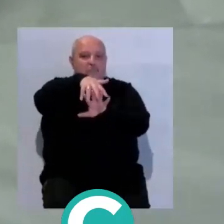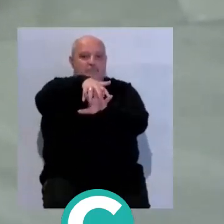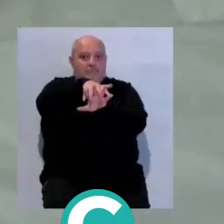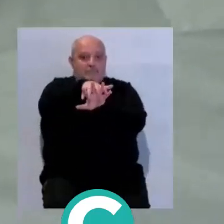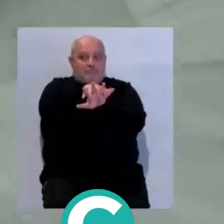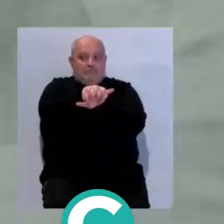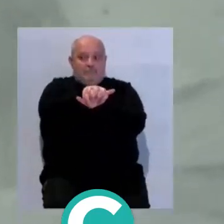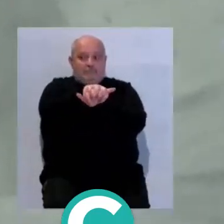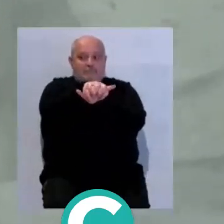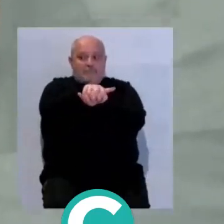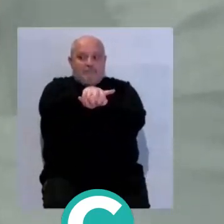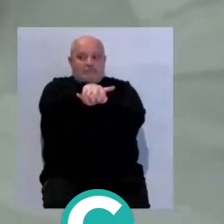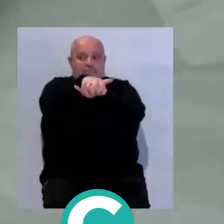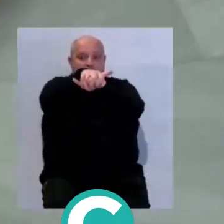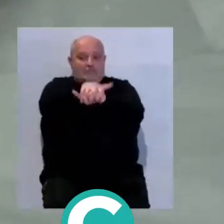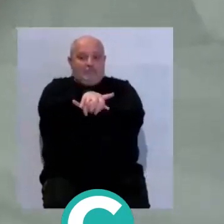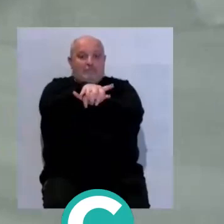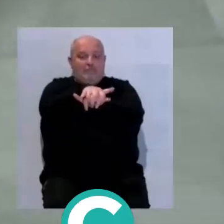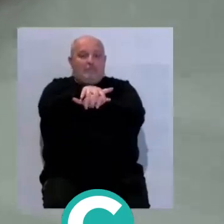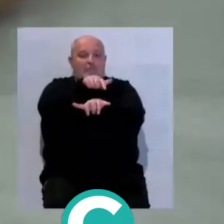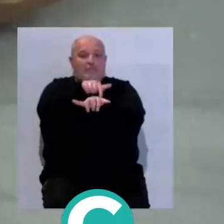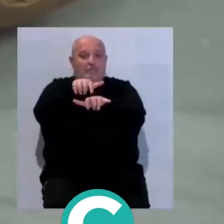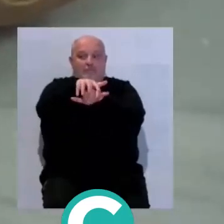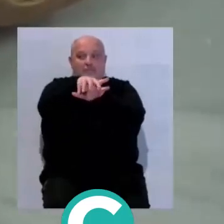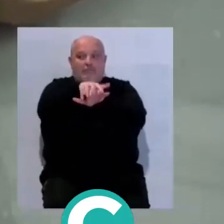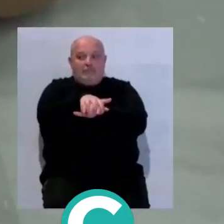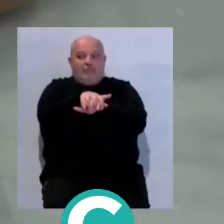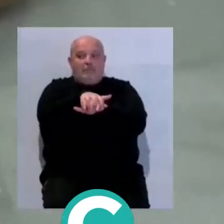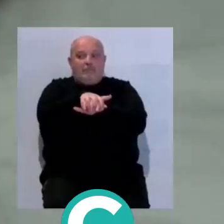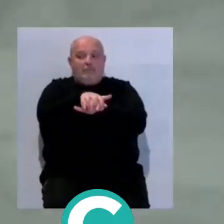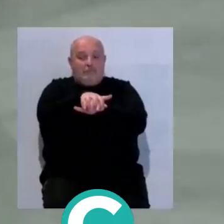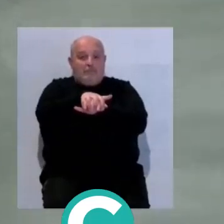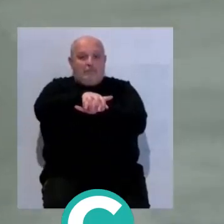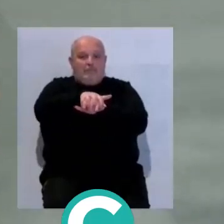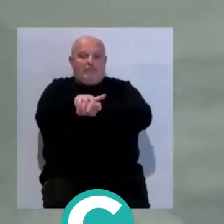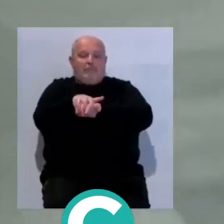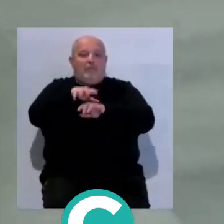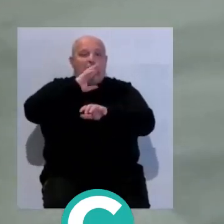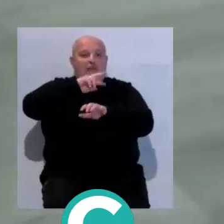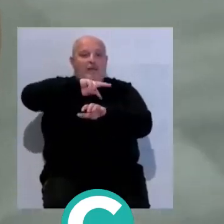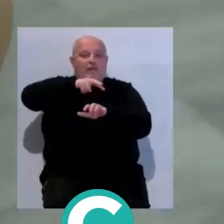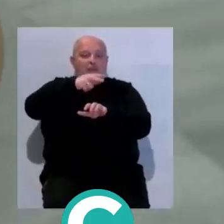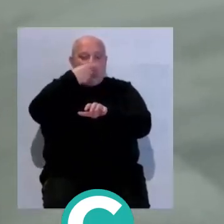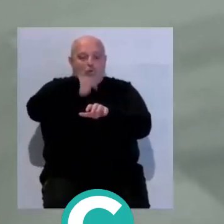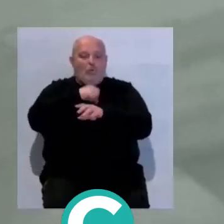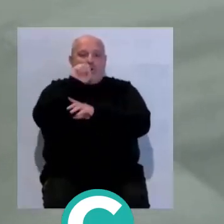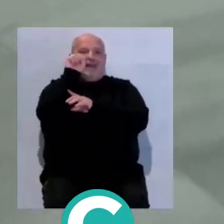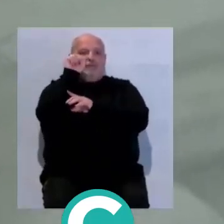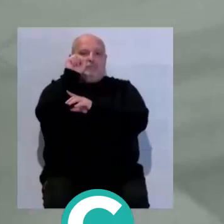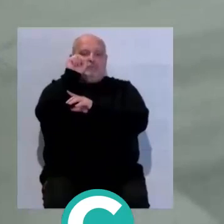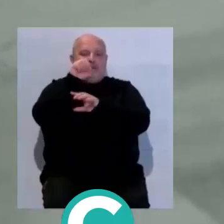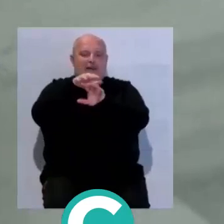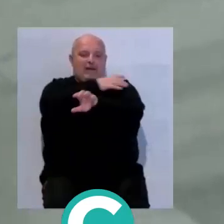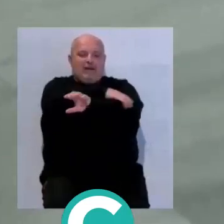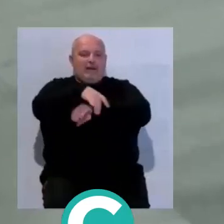De esta forma, pondríamos el talón de la mano en ella, nos pondríamos rectos sin doblar los